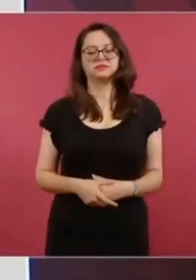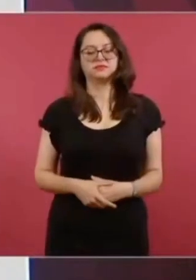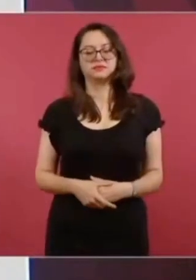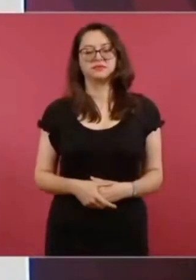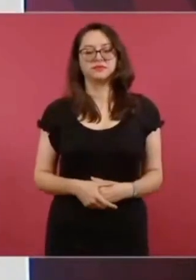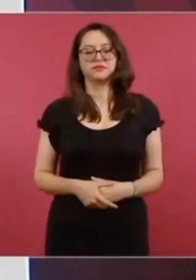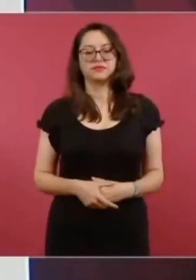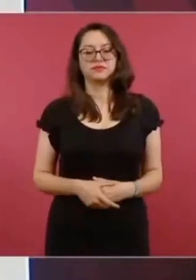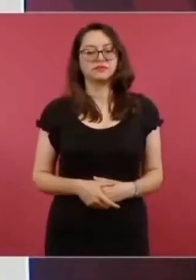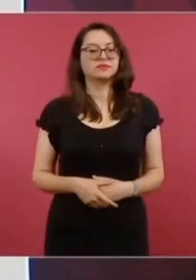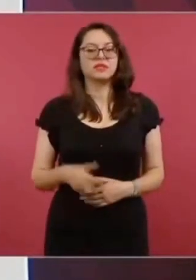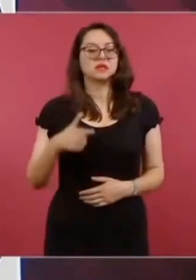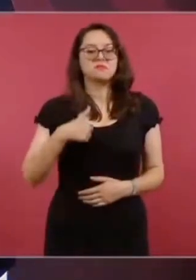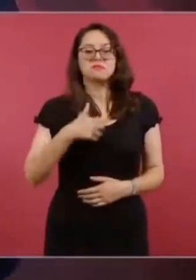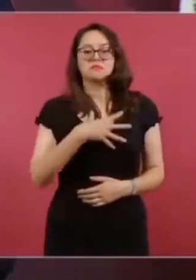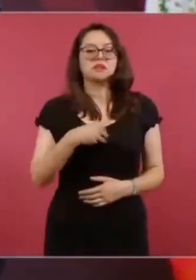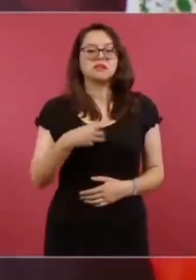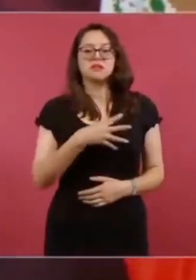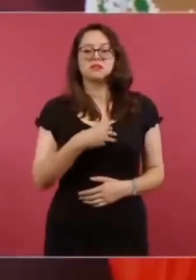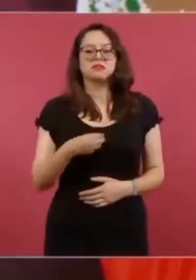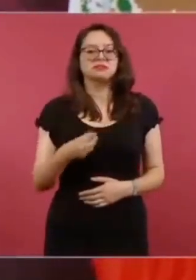O sea, Gonzalo